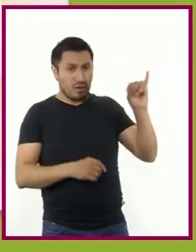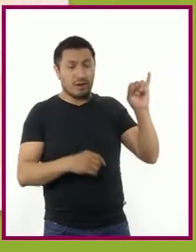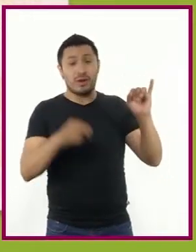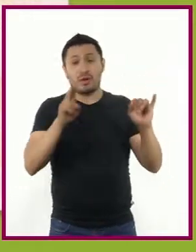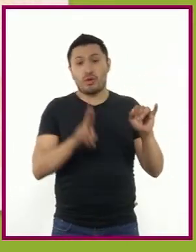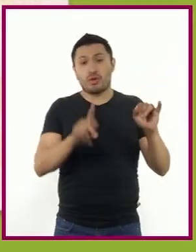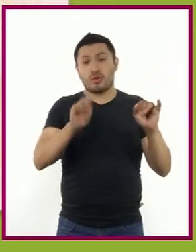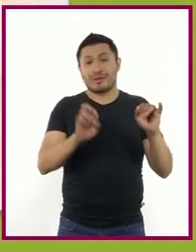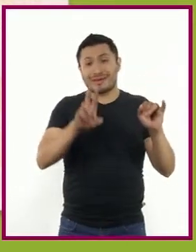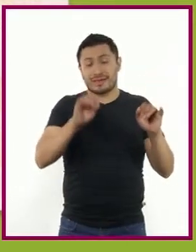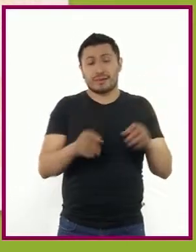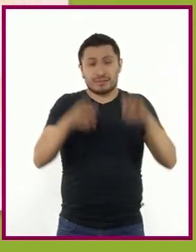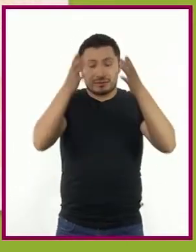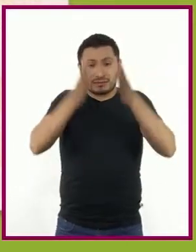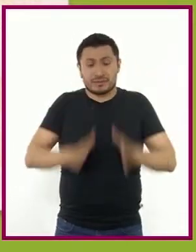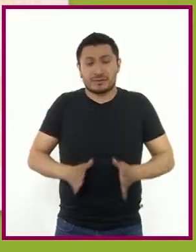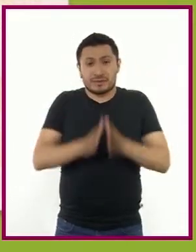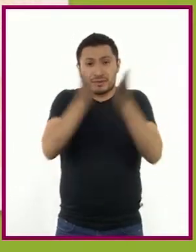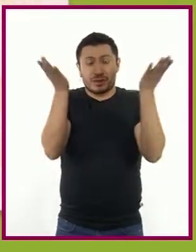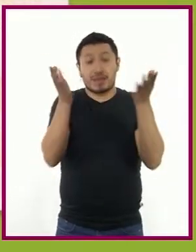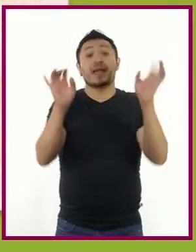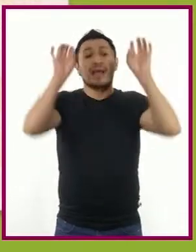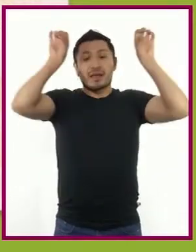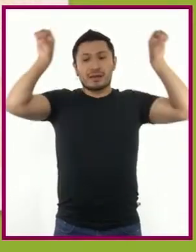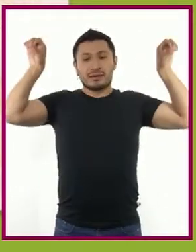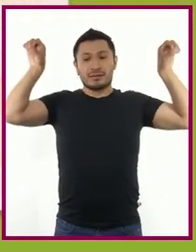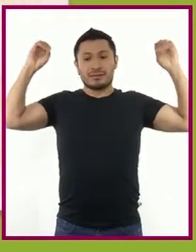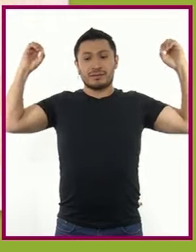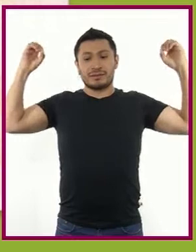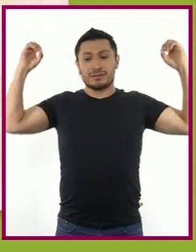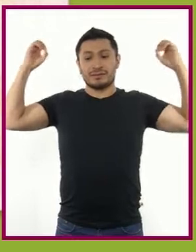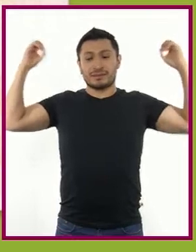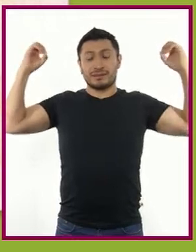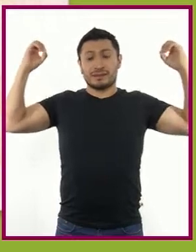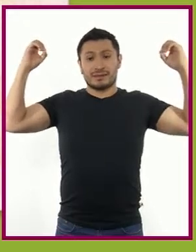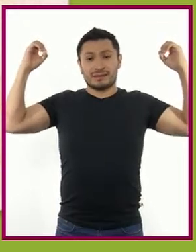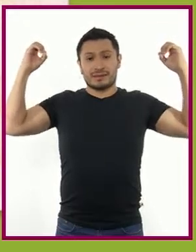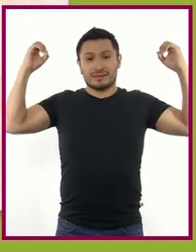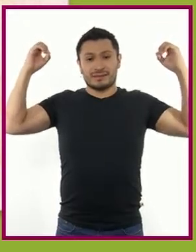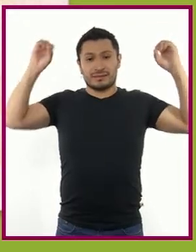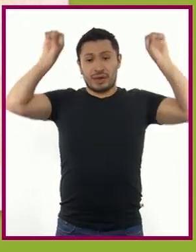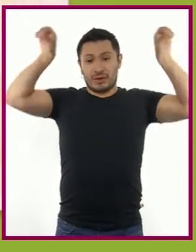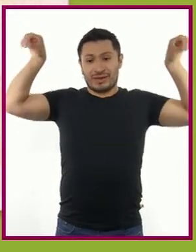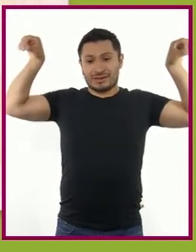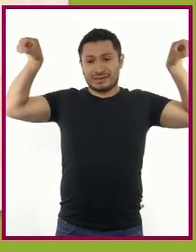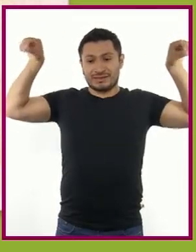y tienen una forma muy parecida a la de una almendra de 4 centímetros.